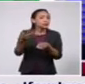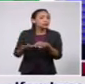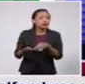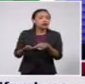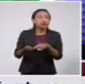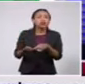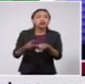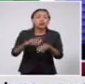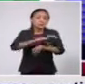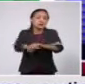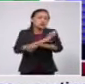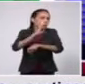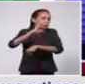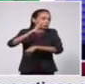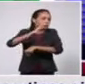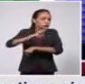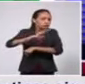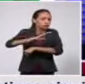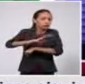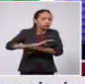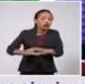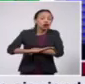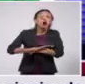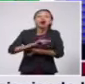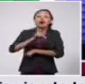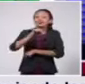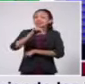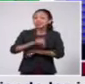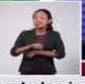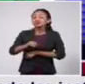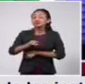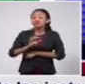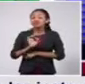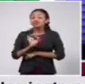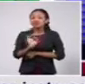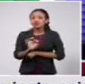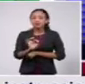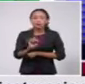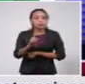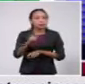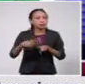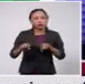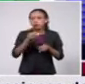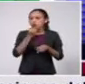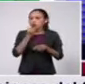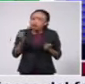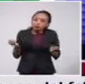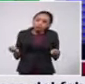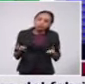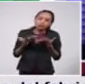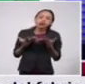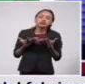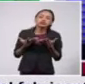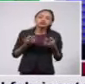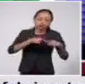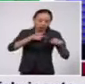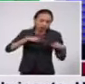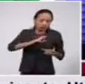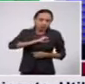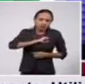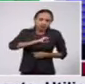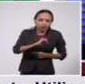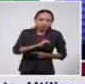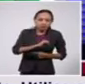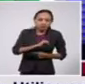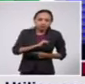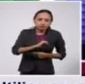hipotensión arterial que no fue posible recuperarlo, hizo una parada cardíaca que